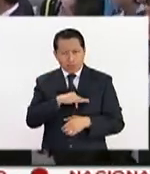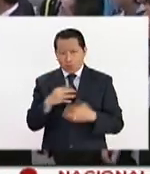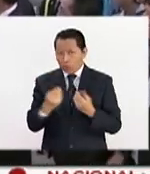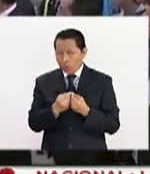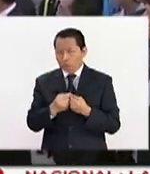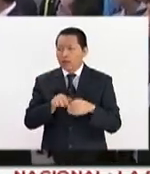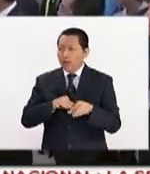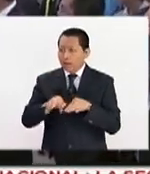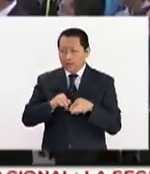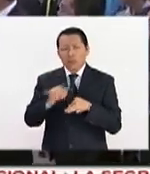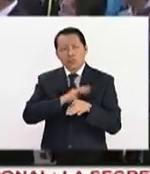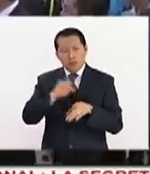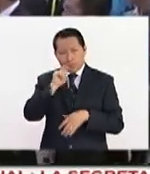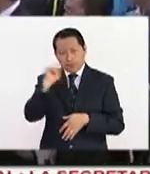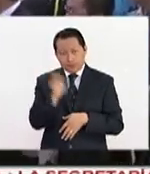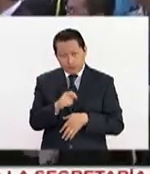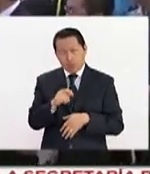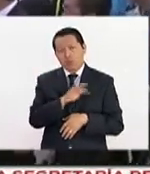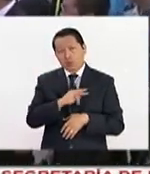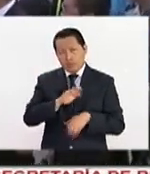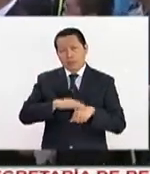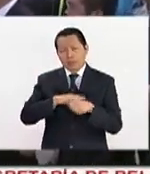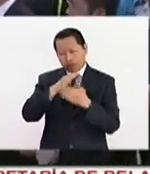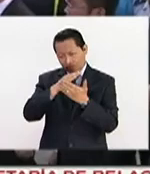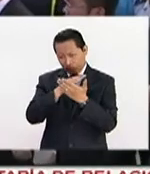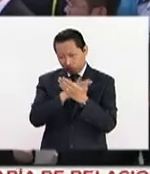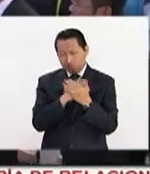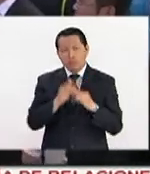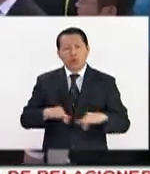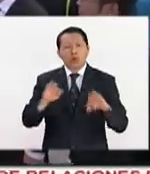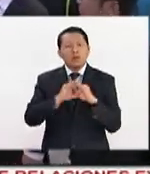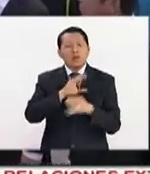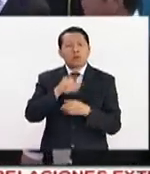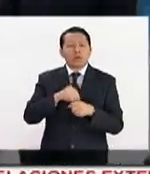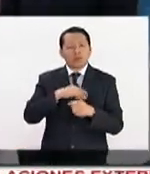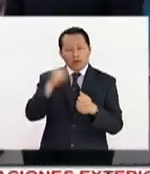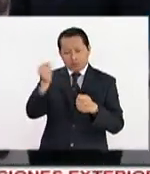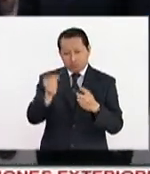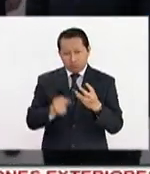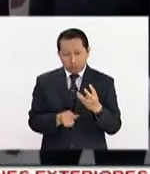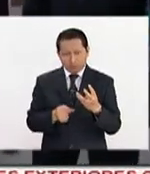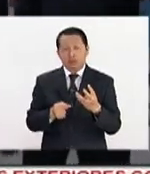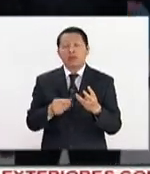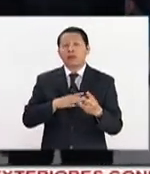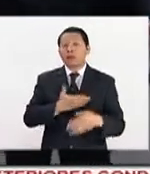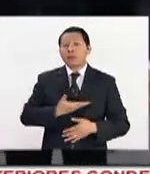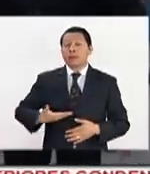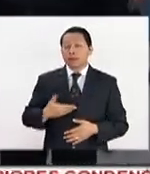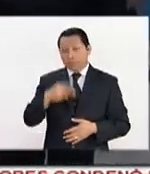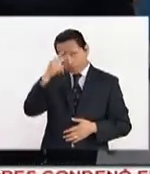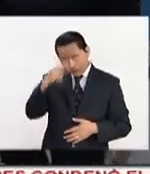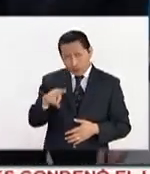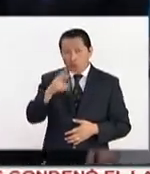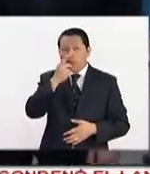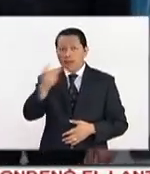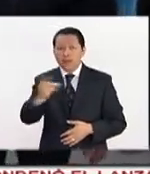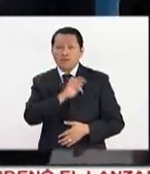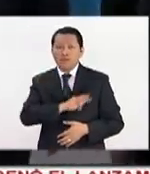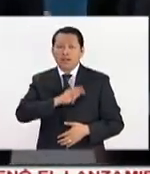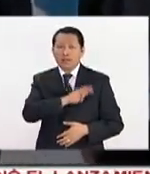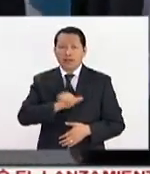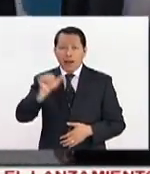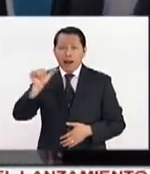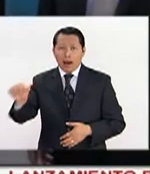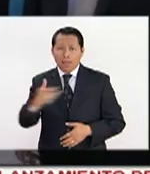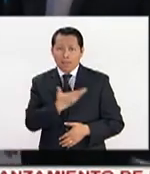fortalecer los lazos de amistad y enriquecer la agenda bilateral en todos sus aspectos. El presidente de México felicitó al presidente de